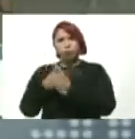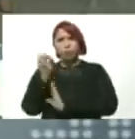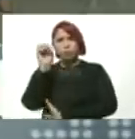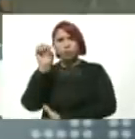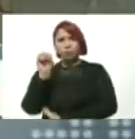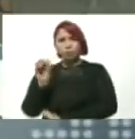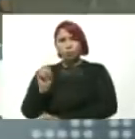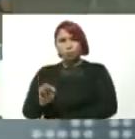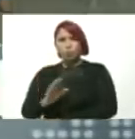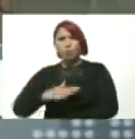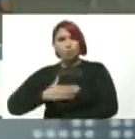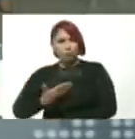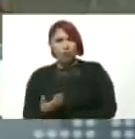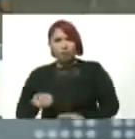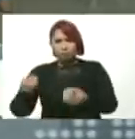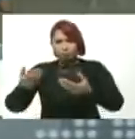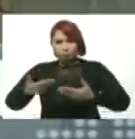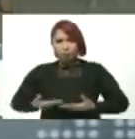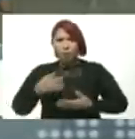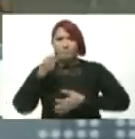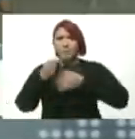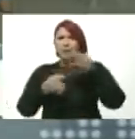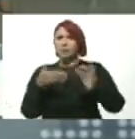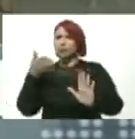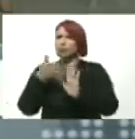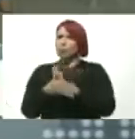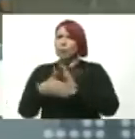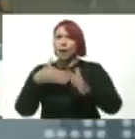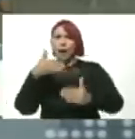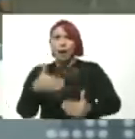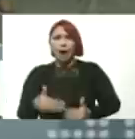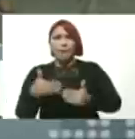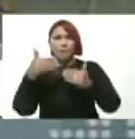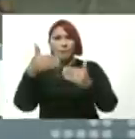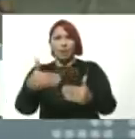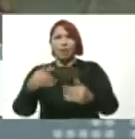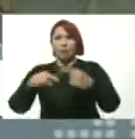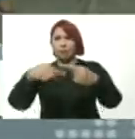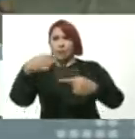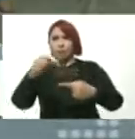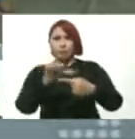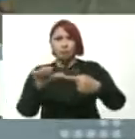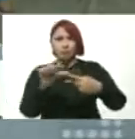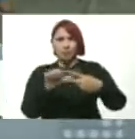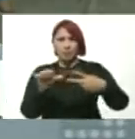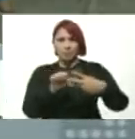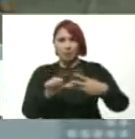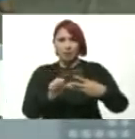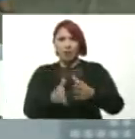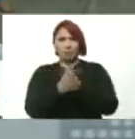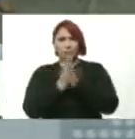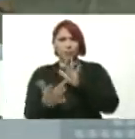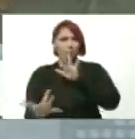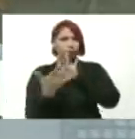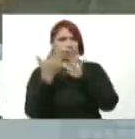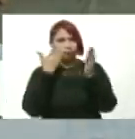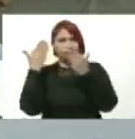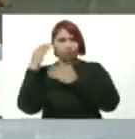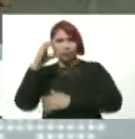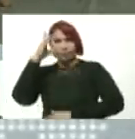y pudiera dar más explicaciones sobre su avance en la próxima semana adelante doctora del sí rodríguez